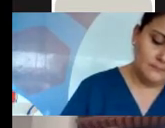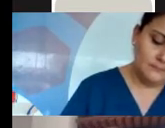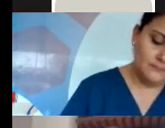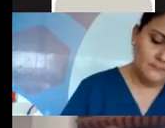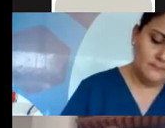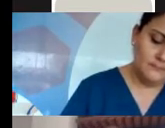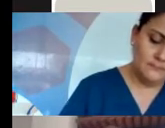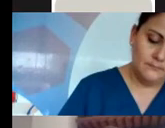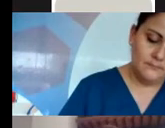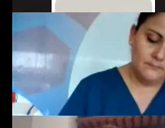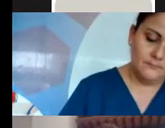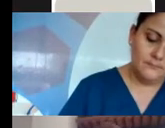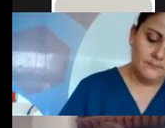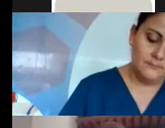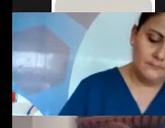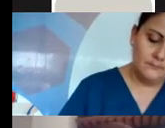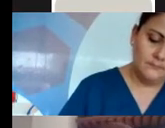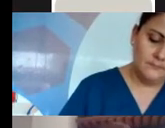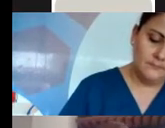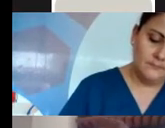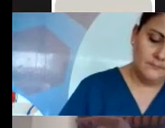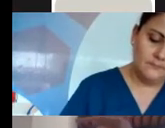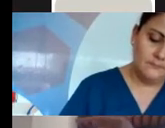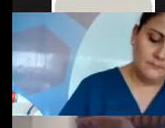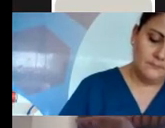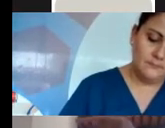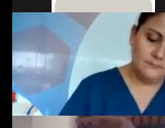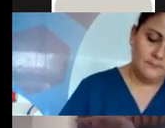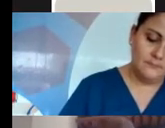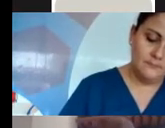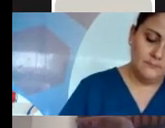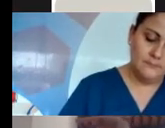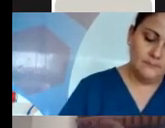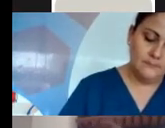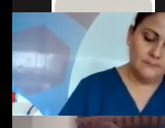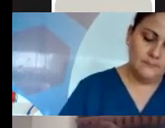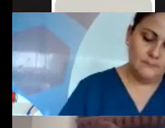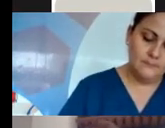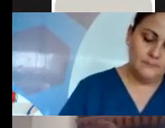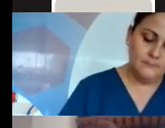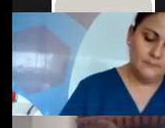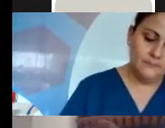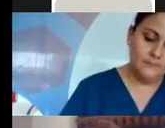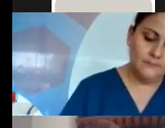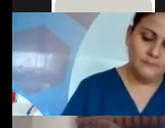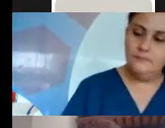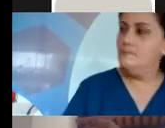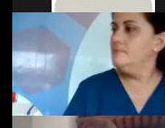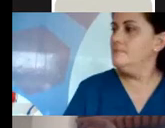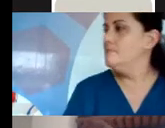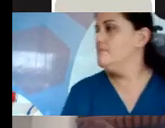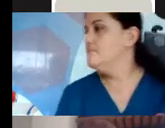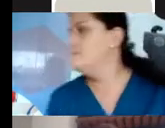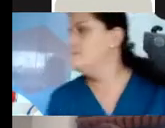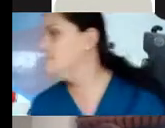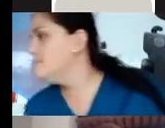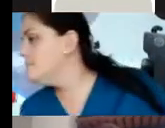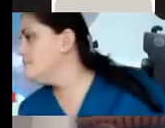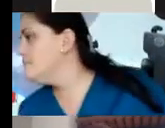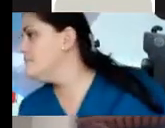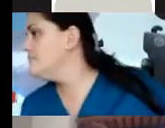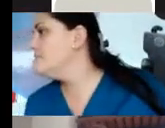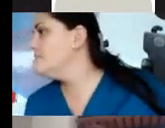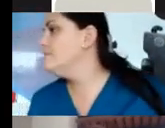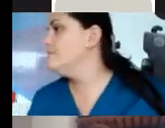esta dirección, sino también puedo trabajar la lateralización. Si yo coloco este ángulo en el lado izquierdo